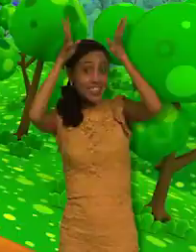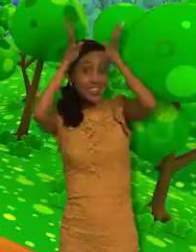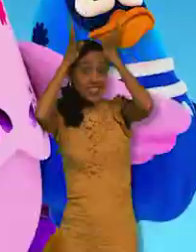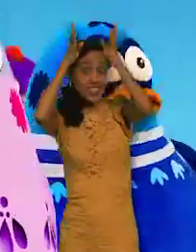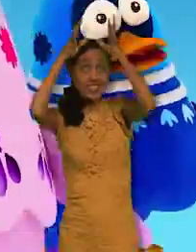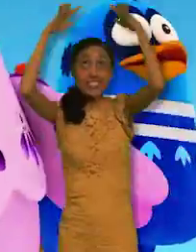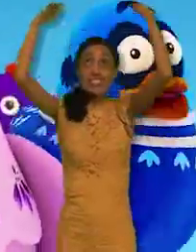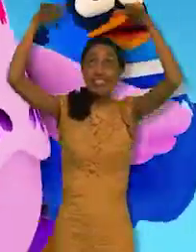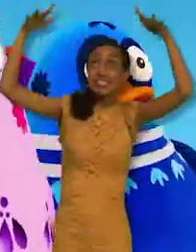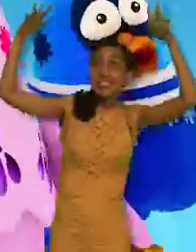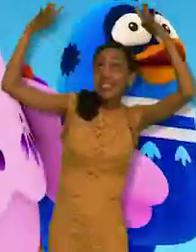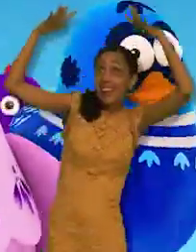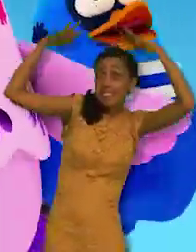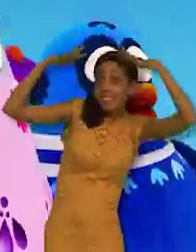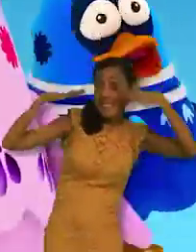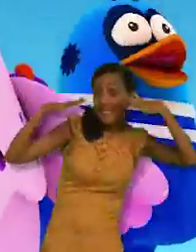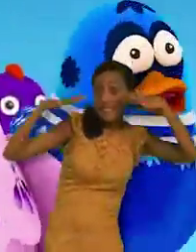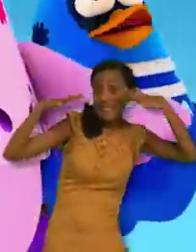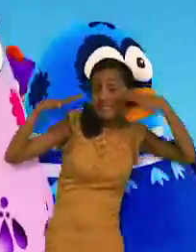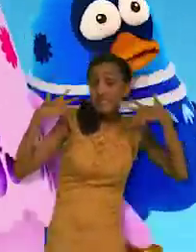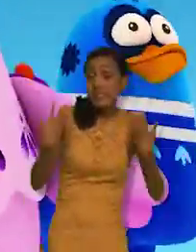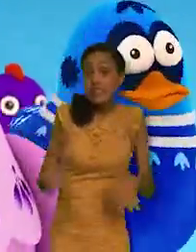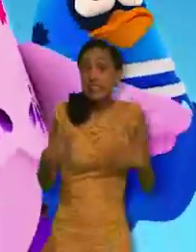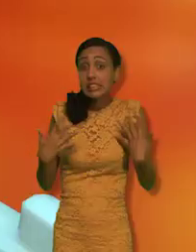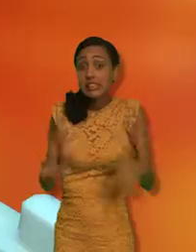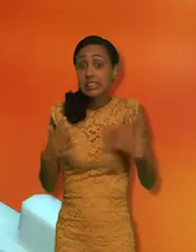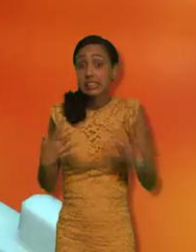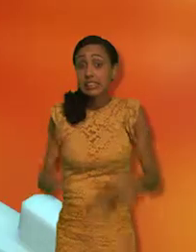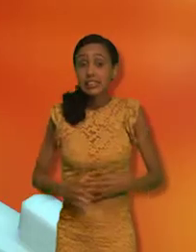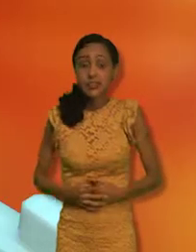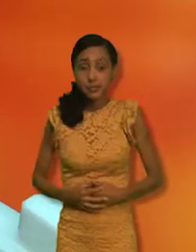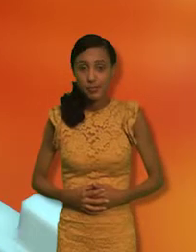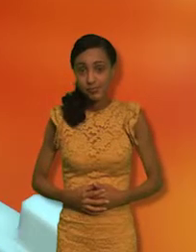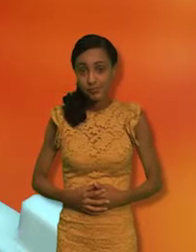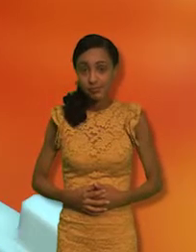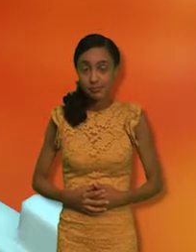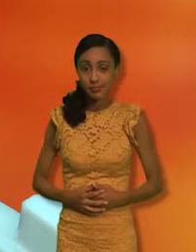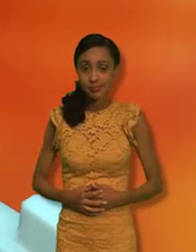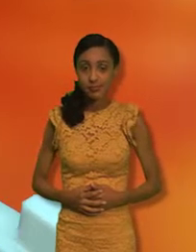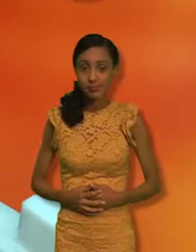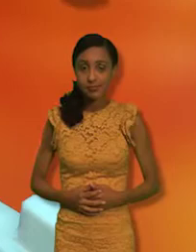rey! ¡El cielo se va a caer! ¡Se va a caer!